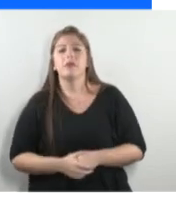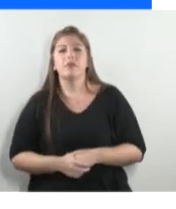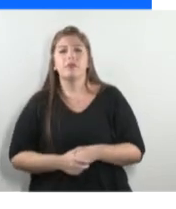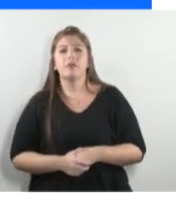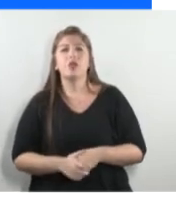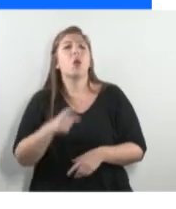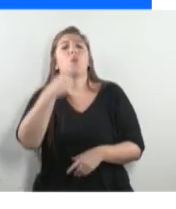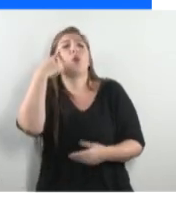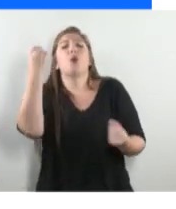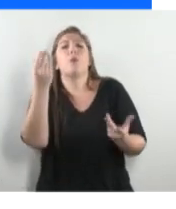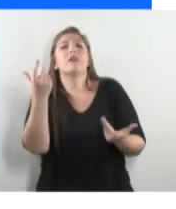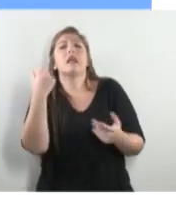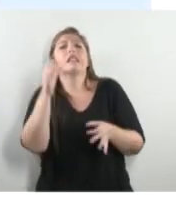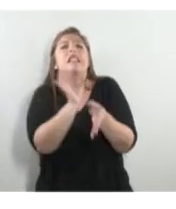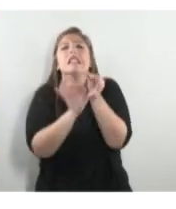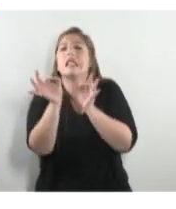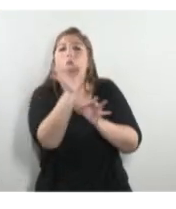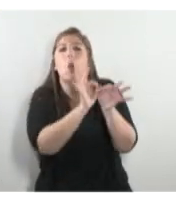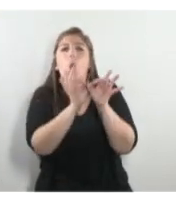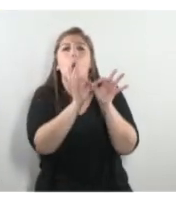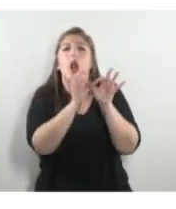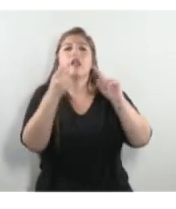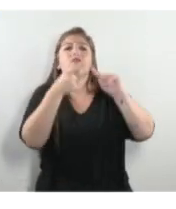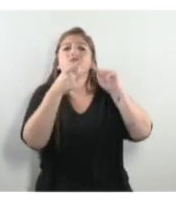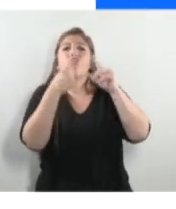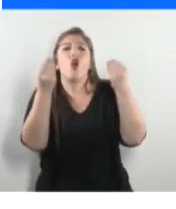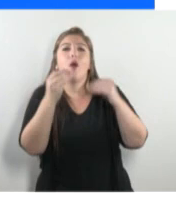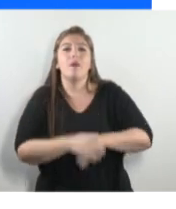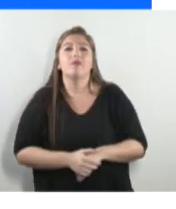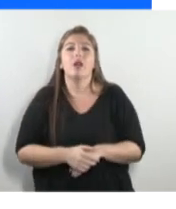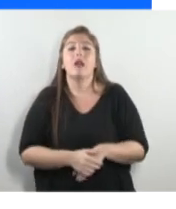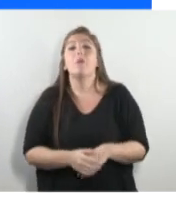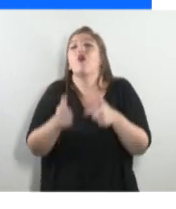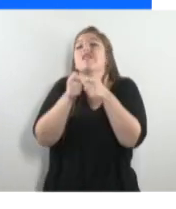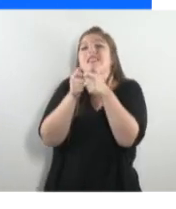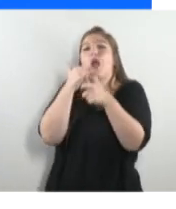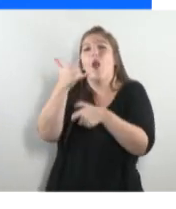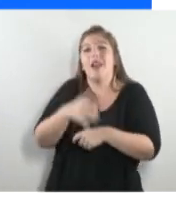¿cómo te crees vos que tus células se comunican entre sí? Por celular.